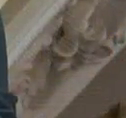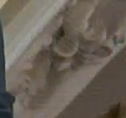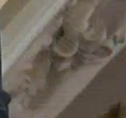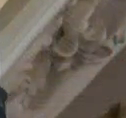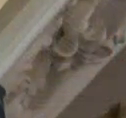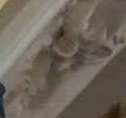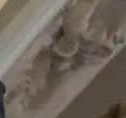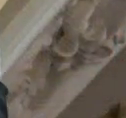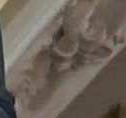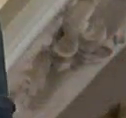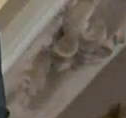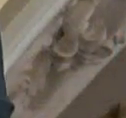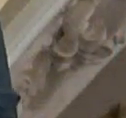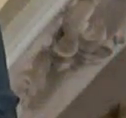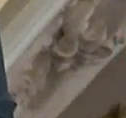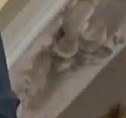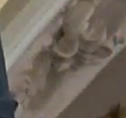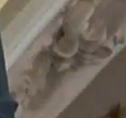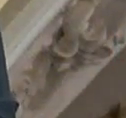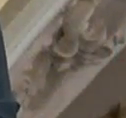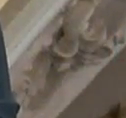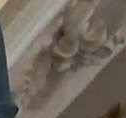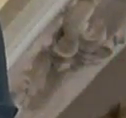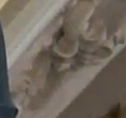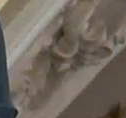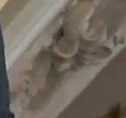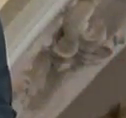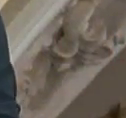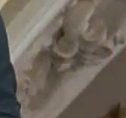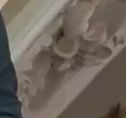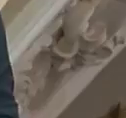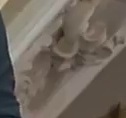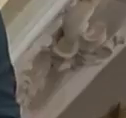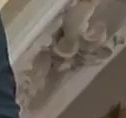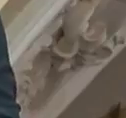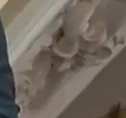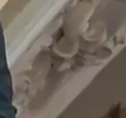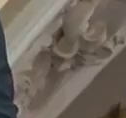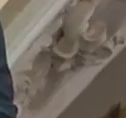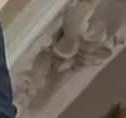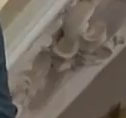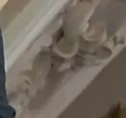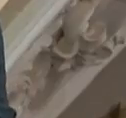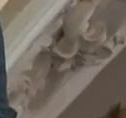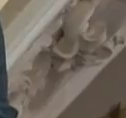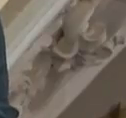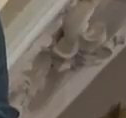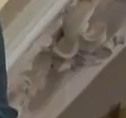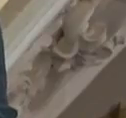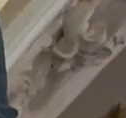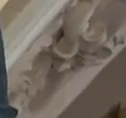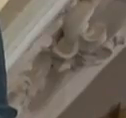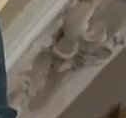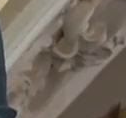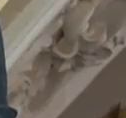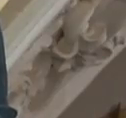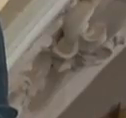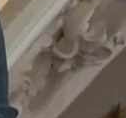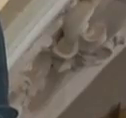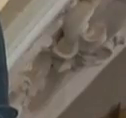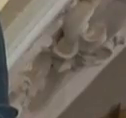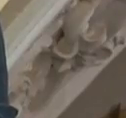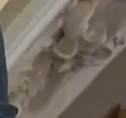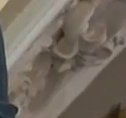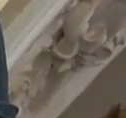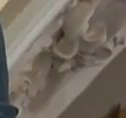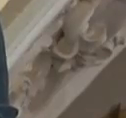Bien, usuario, nosotros de esta manera finalizamos este espacio. Recuerden que todas estas informaciones que le hemos dado la